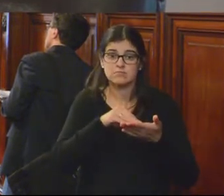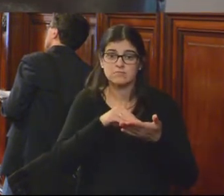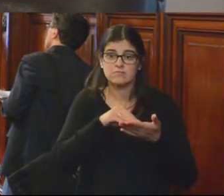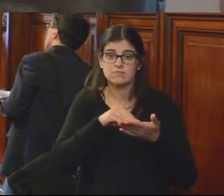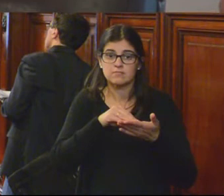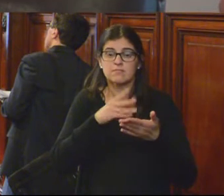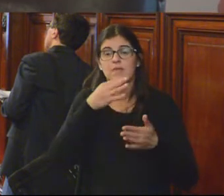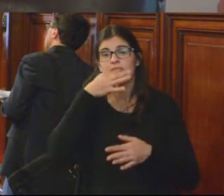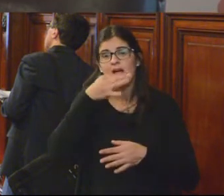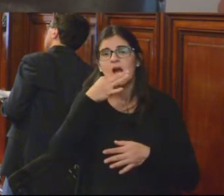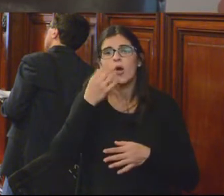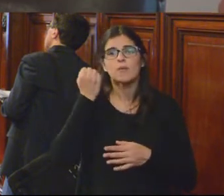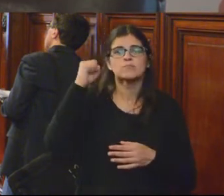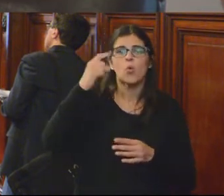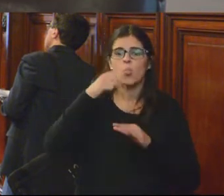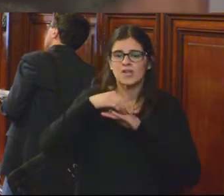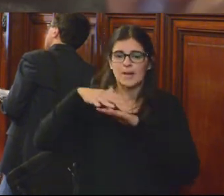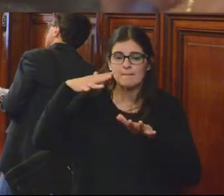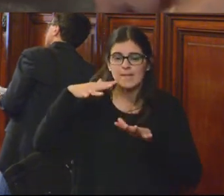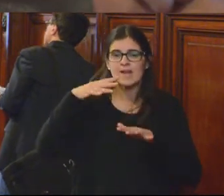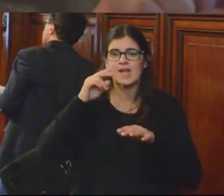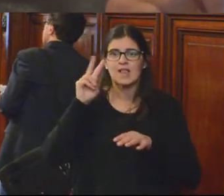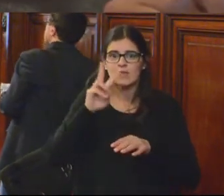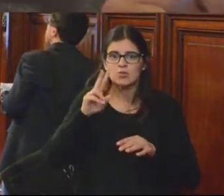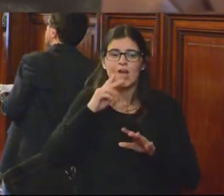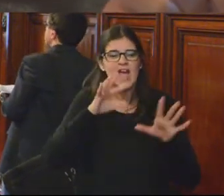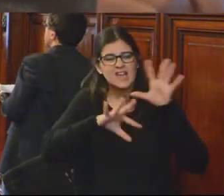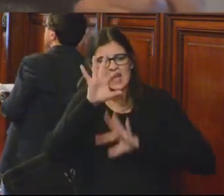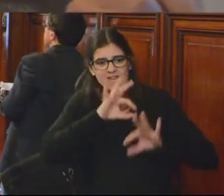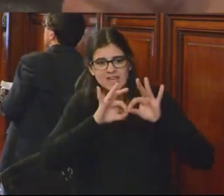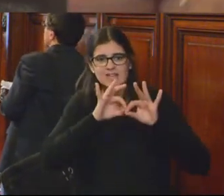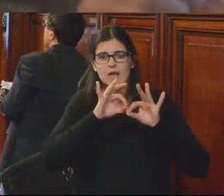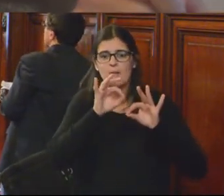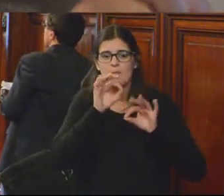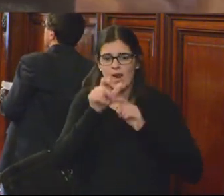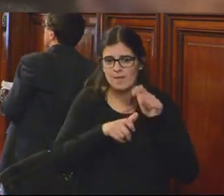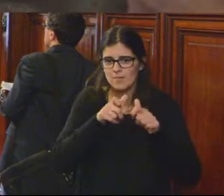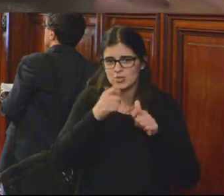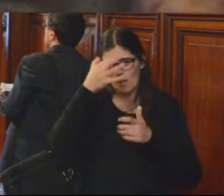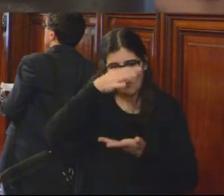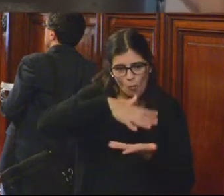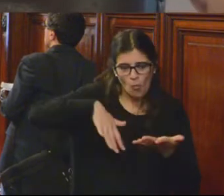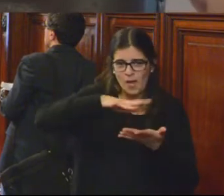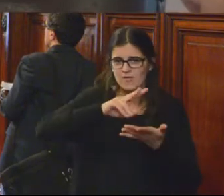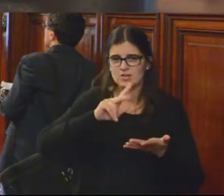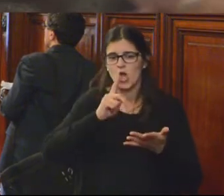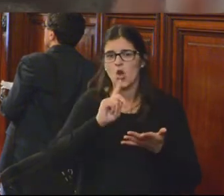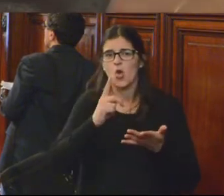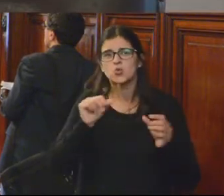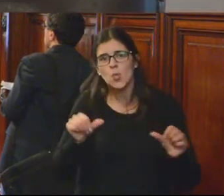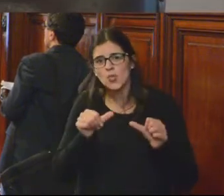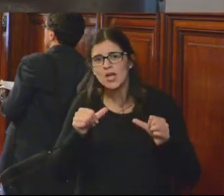el declarar en desacato a una Asamblea Nacional elegida por el pueblo no es un acto propio ni luce